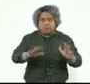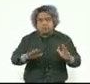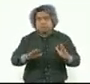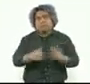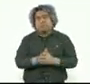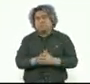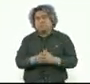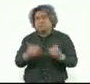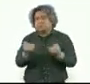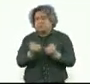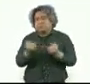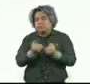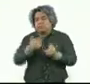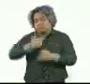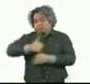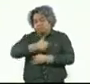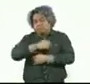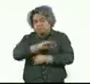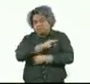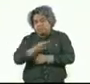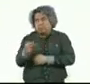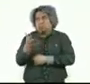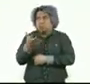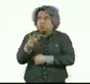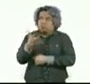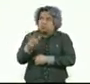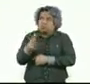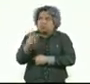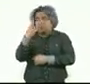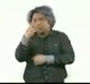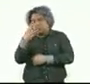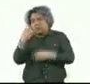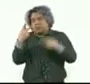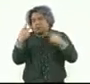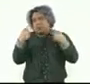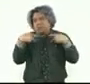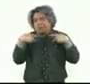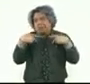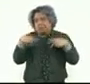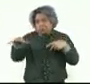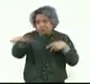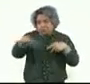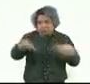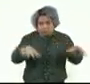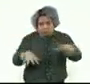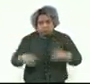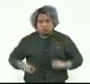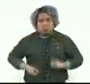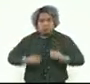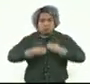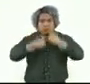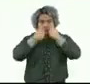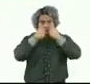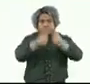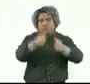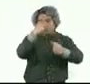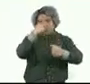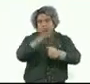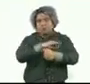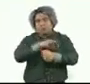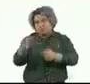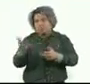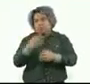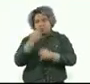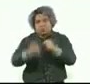y estaríamos apoyando alrededor de 3,000 habitantes de esa zona que tienen opción de